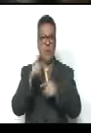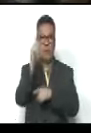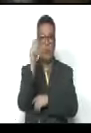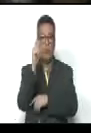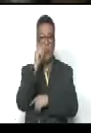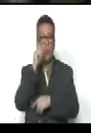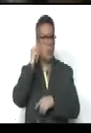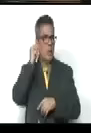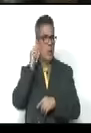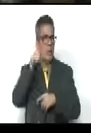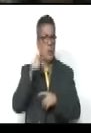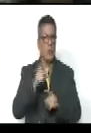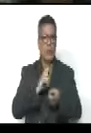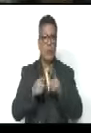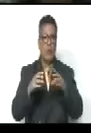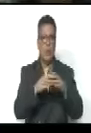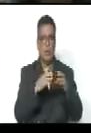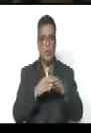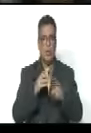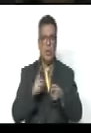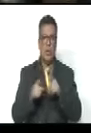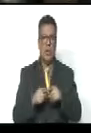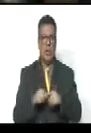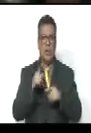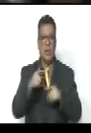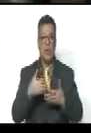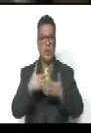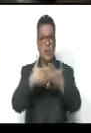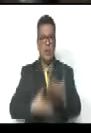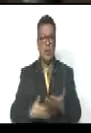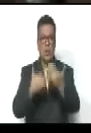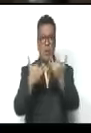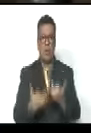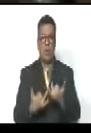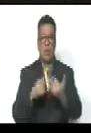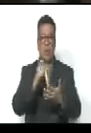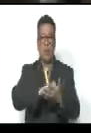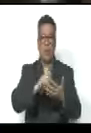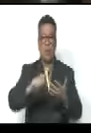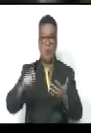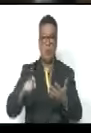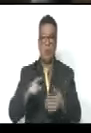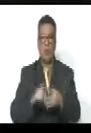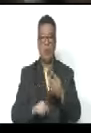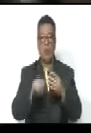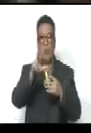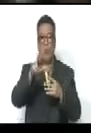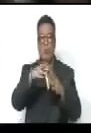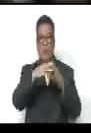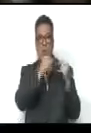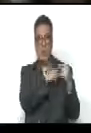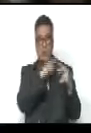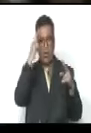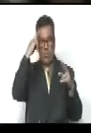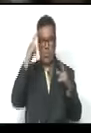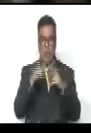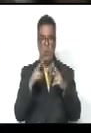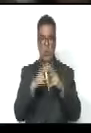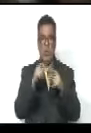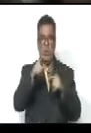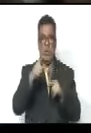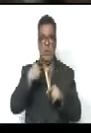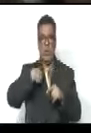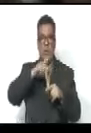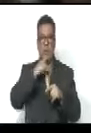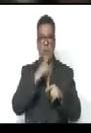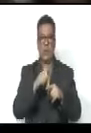diputados, nos reunimos varias veces, está la propuesta escrita, los tres camaradas conocen de esa propuesta, yo tengo